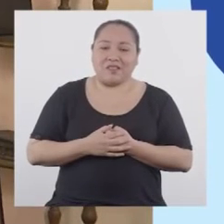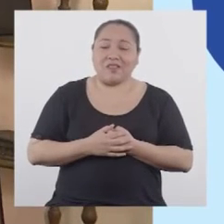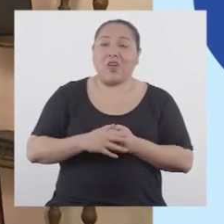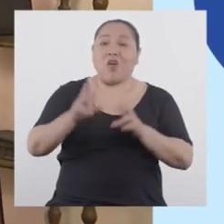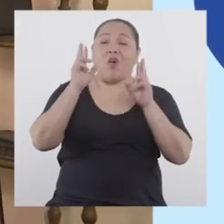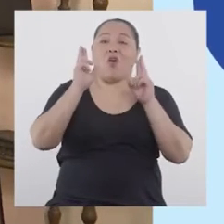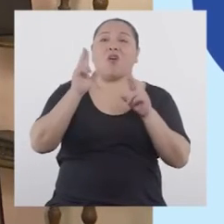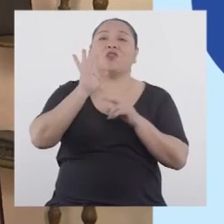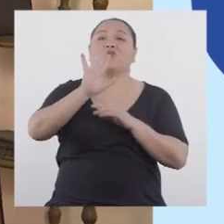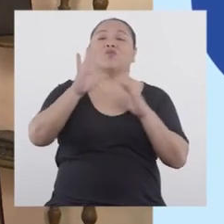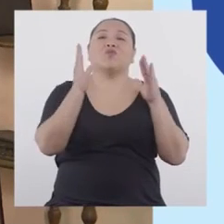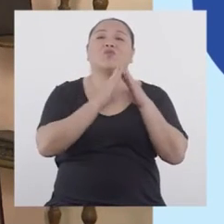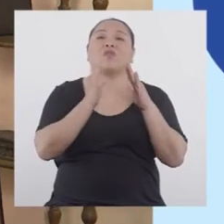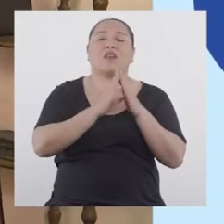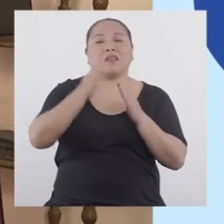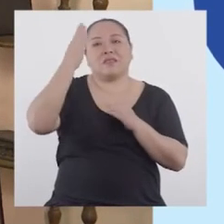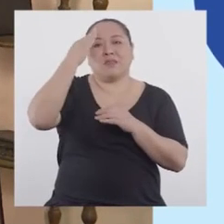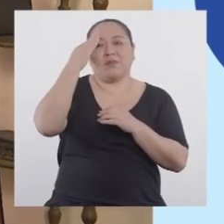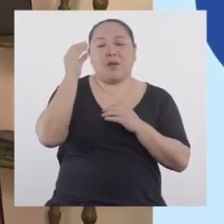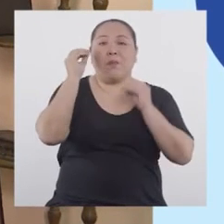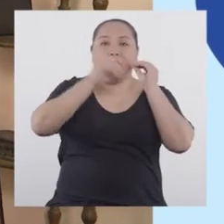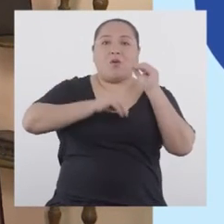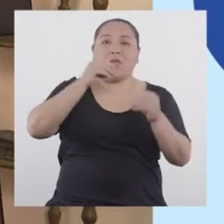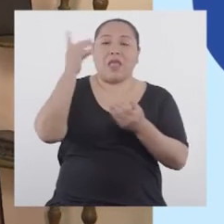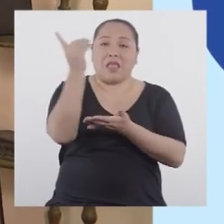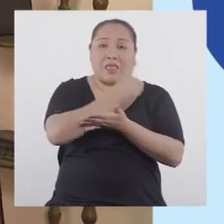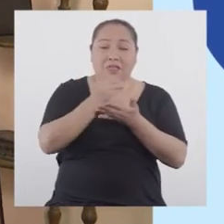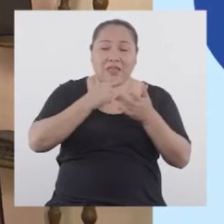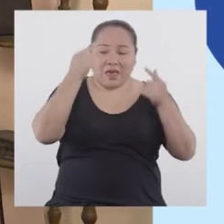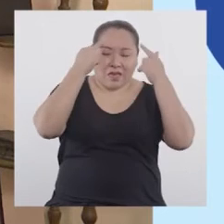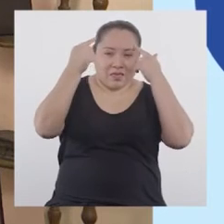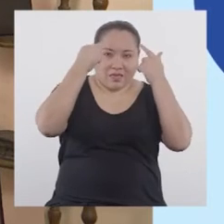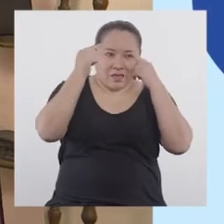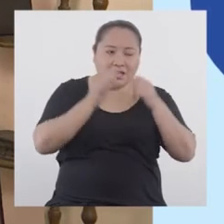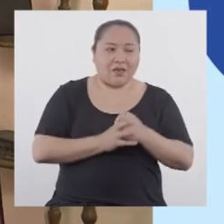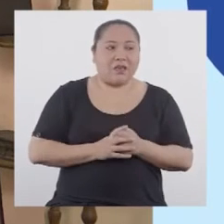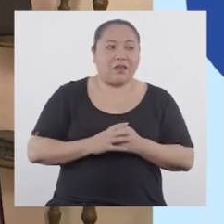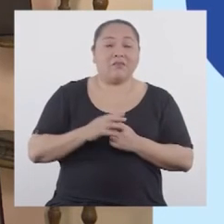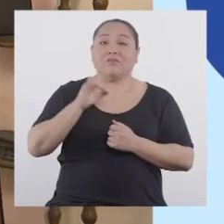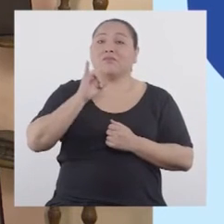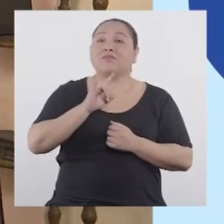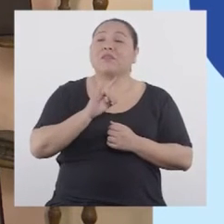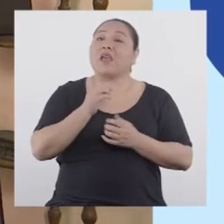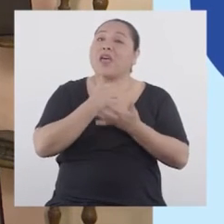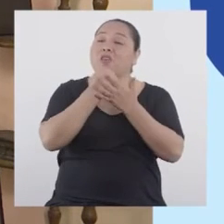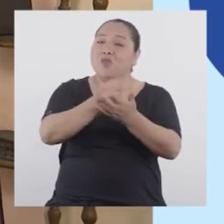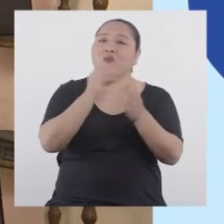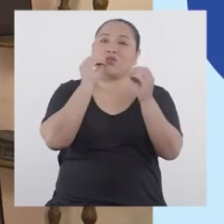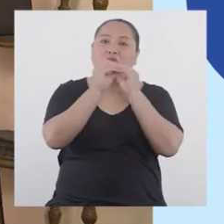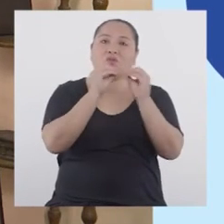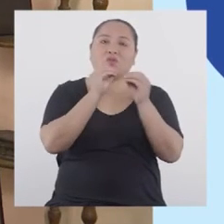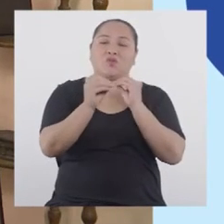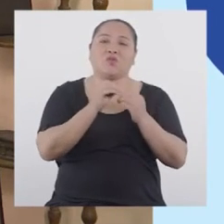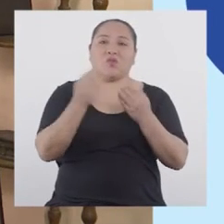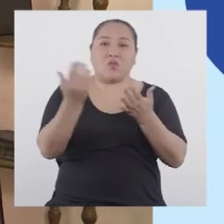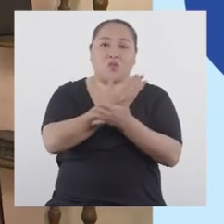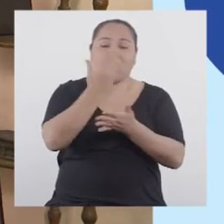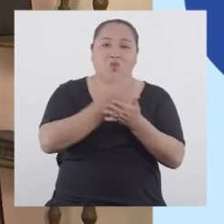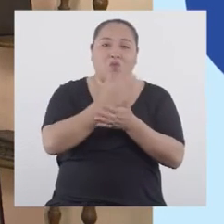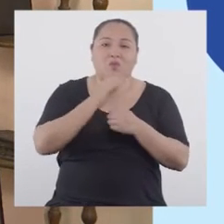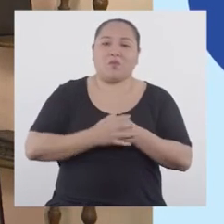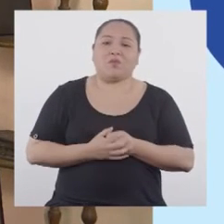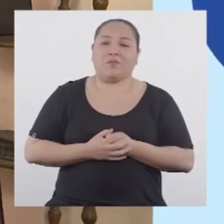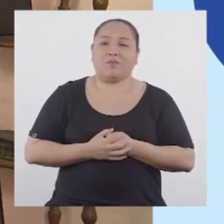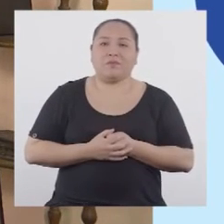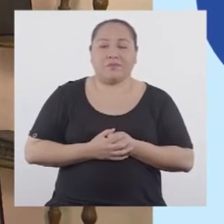ustedes. Espero que en casa sepan aplicar ahora el Design Thinking, muy útil para generar soluciones innovadoras.